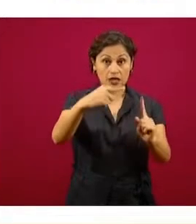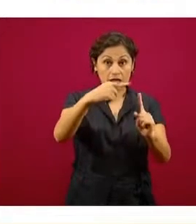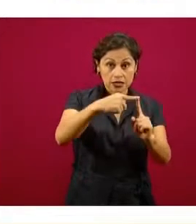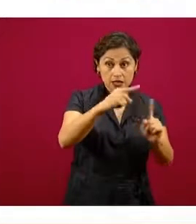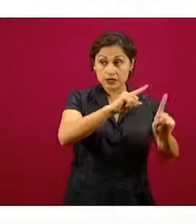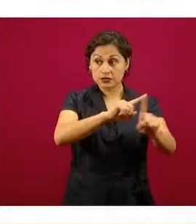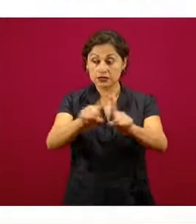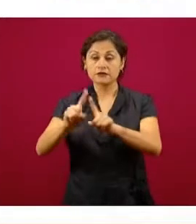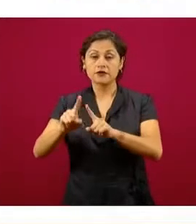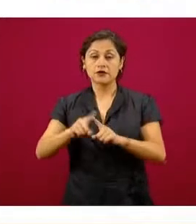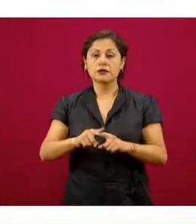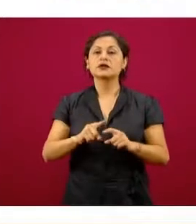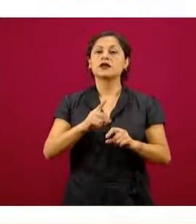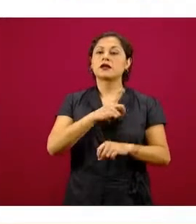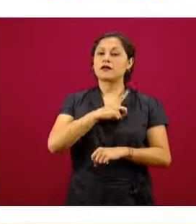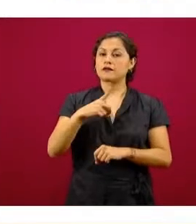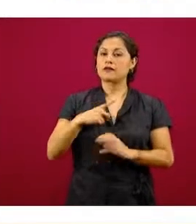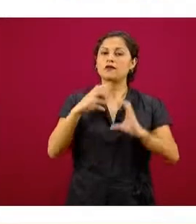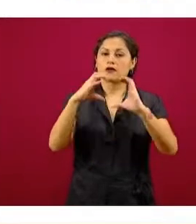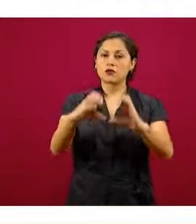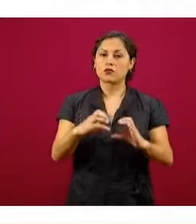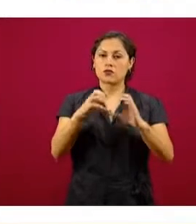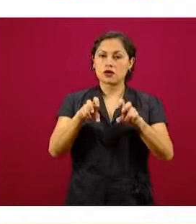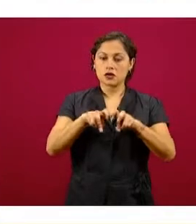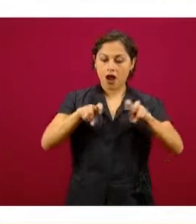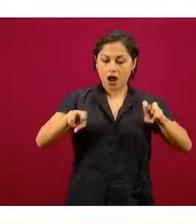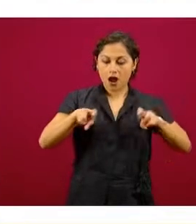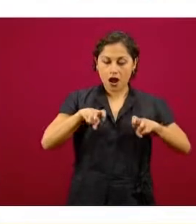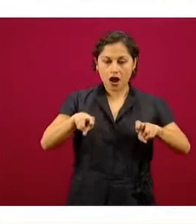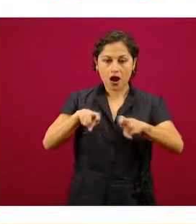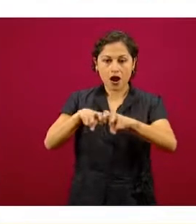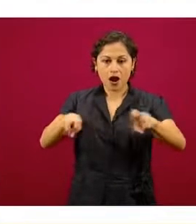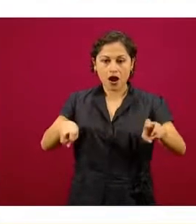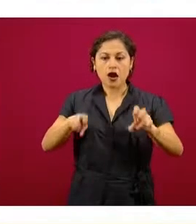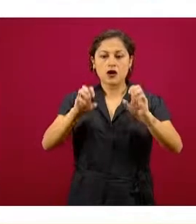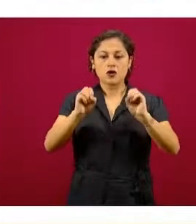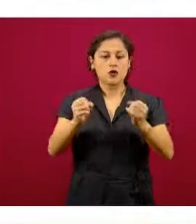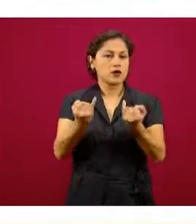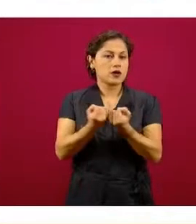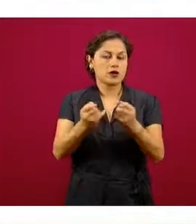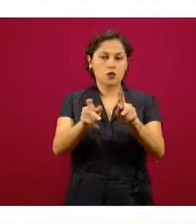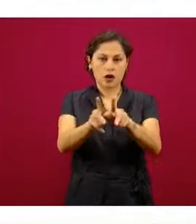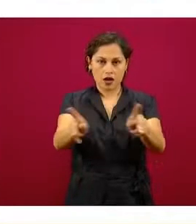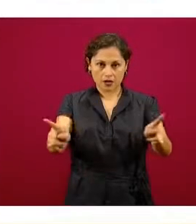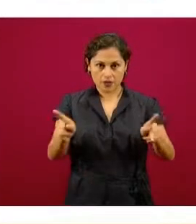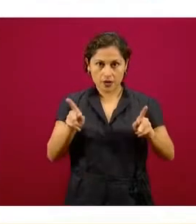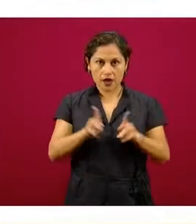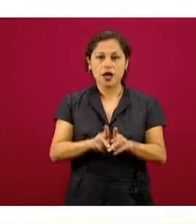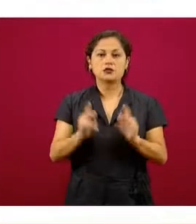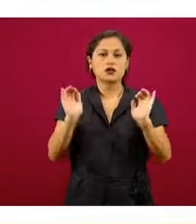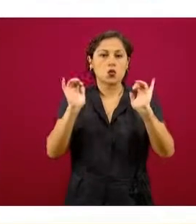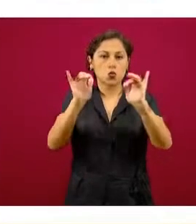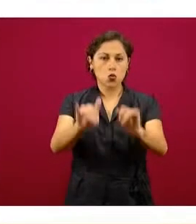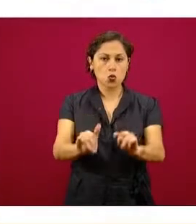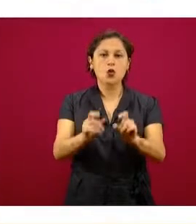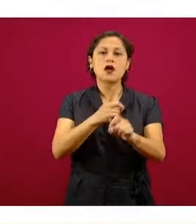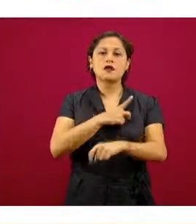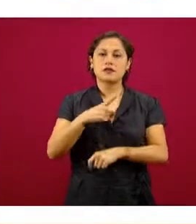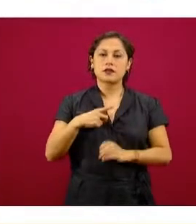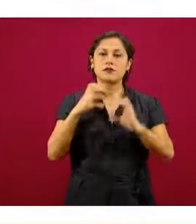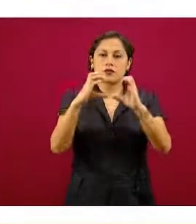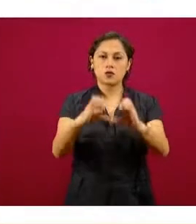el ingreso en iglesias o que lo están haciendo en centros comerciales, precisamente lleven a cabo este control para evitar también